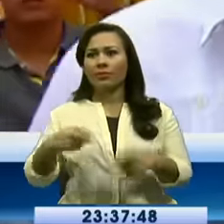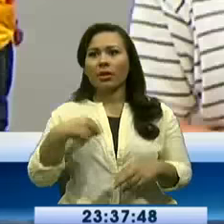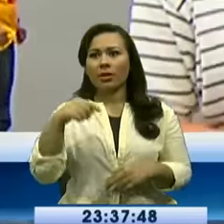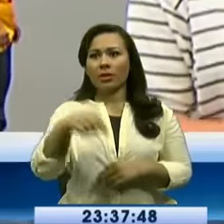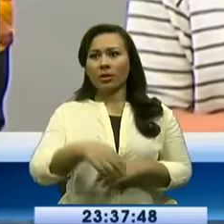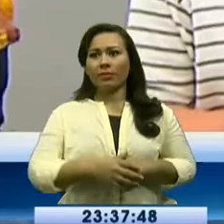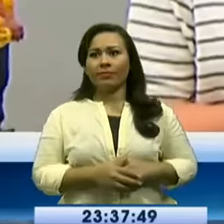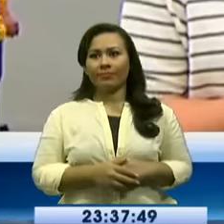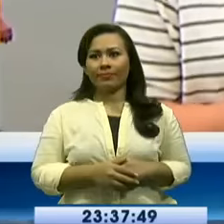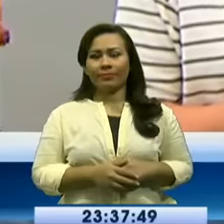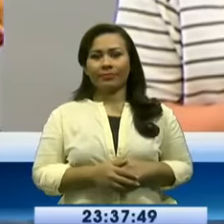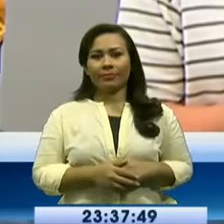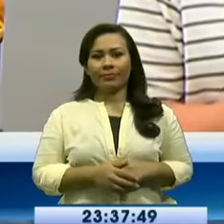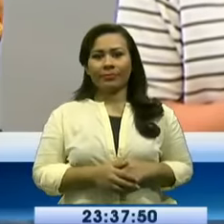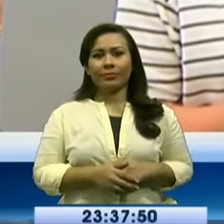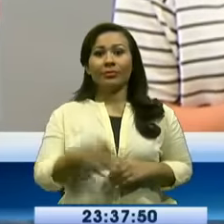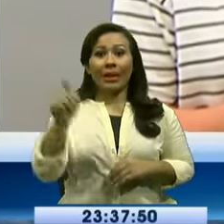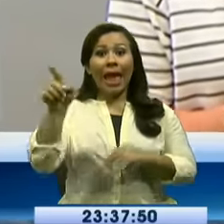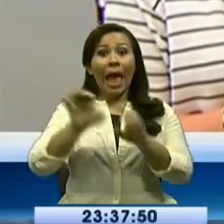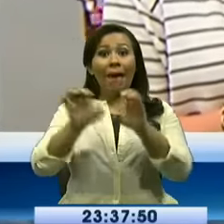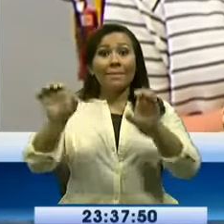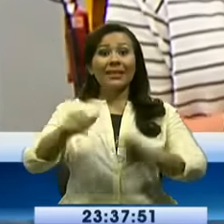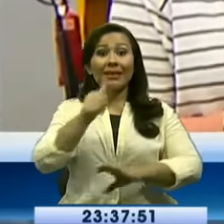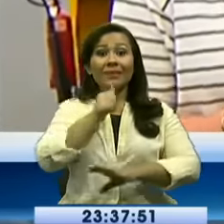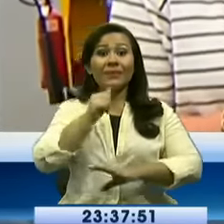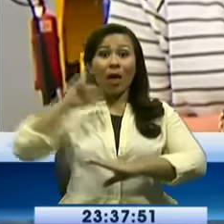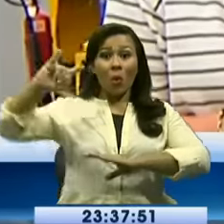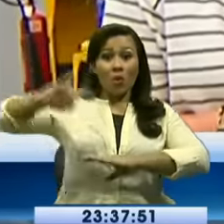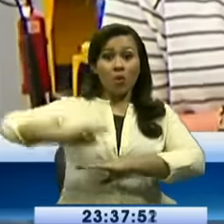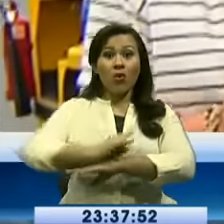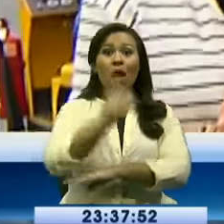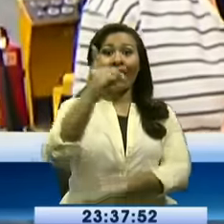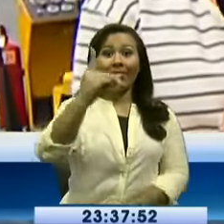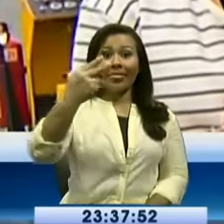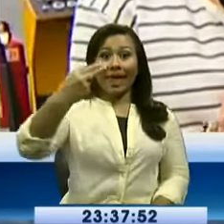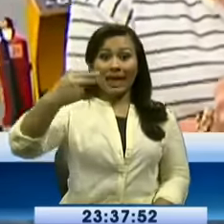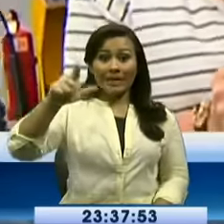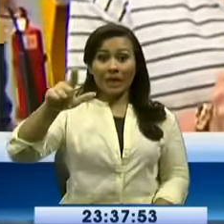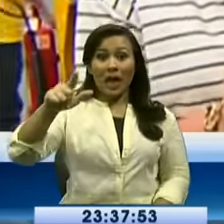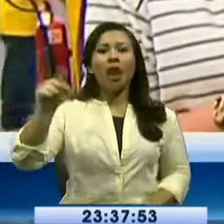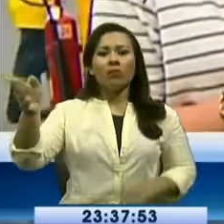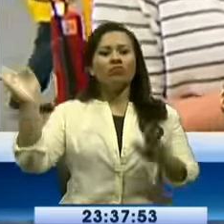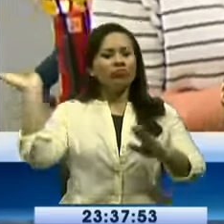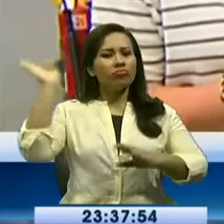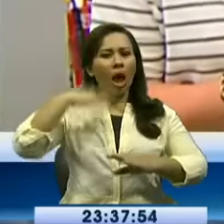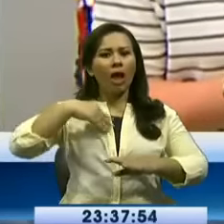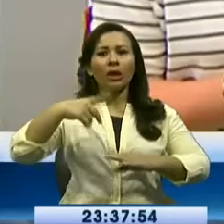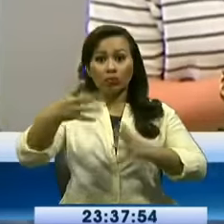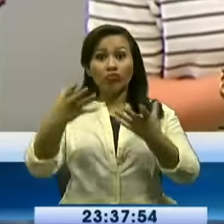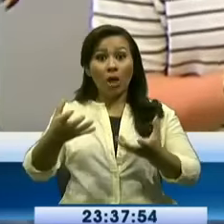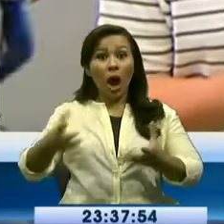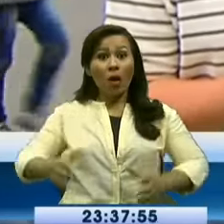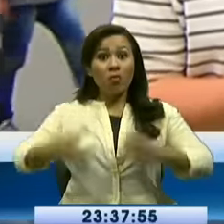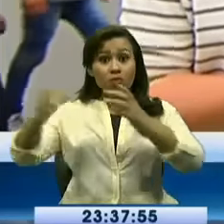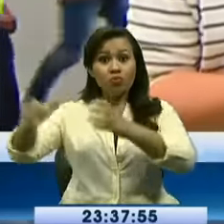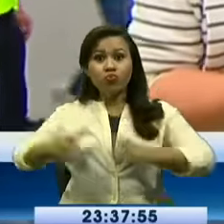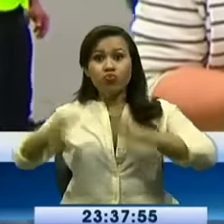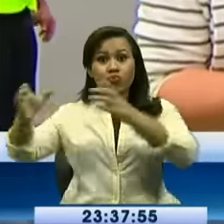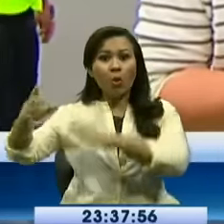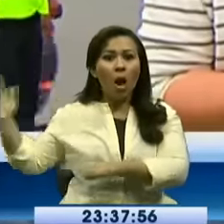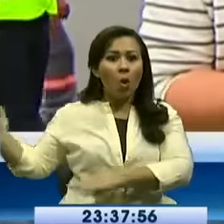tiempo. Esta compañía privada de avión pondrá a disposición no solamente un vuelo, sino los que sean necesarios, hasta que la ayuda